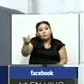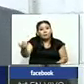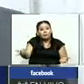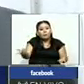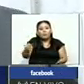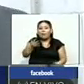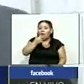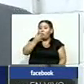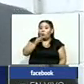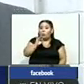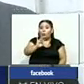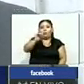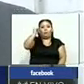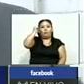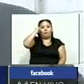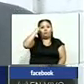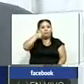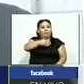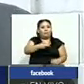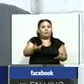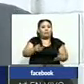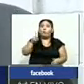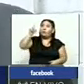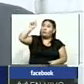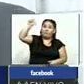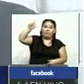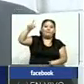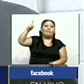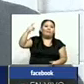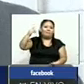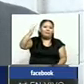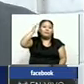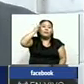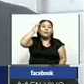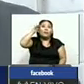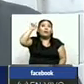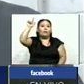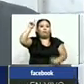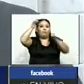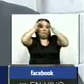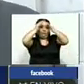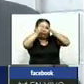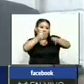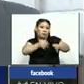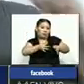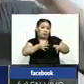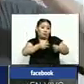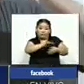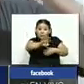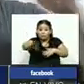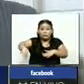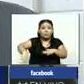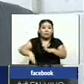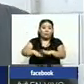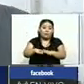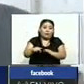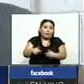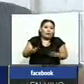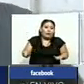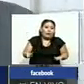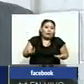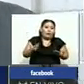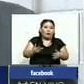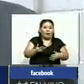la verdad que nunca esperábamos. Dios sabe lo que hace y es el que dispone de todo, pero aquí estamos